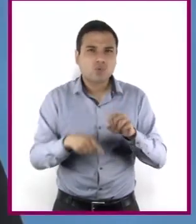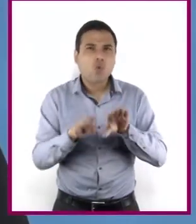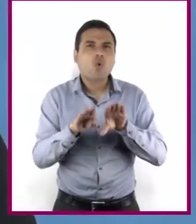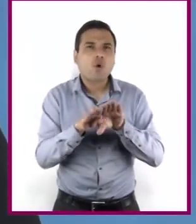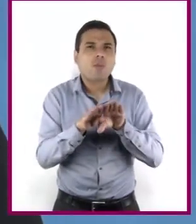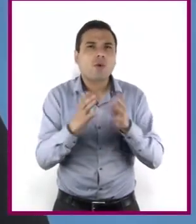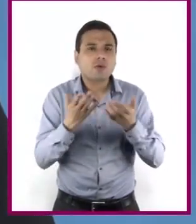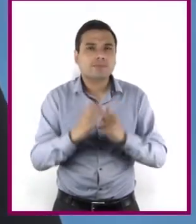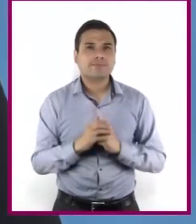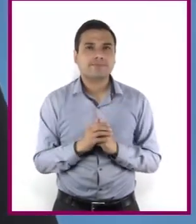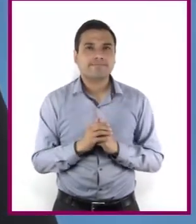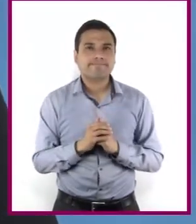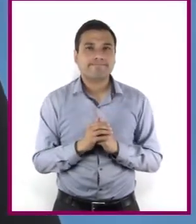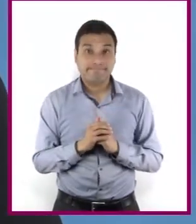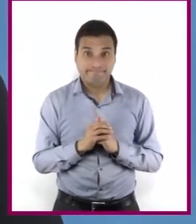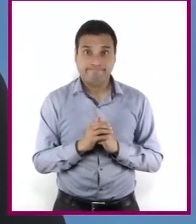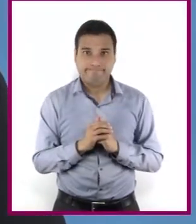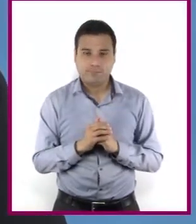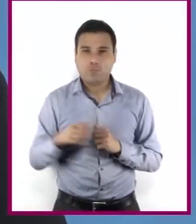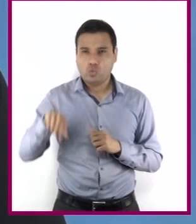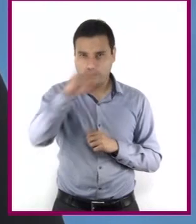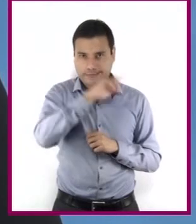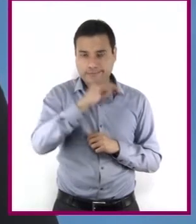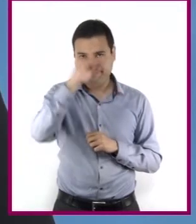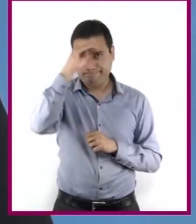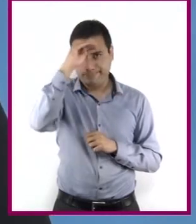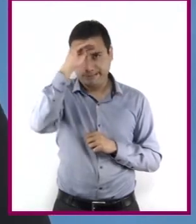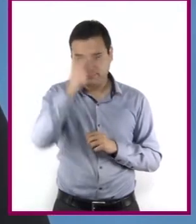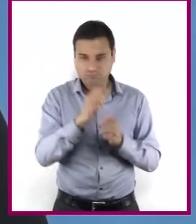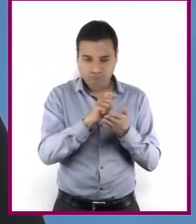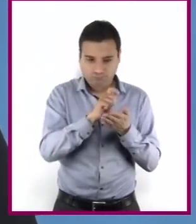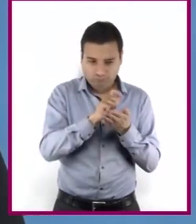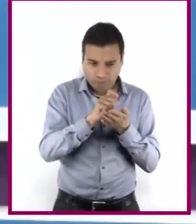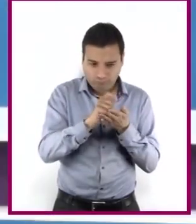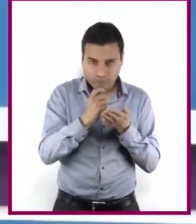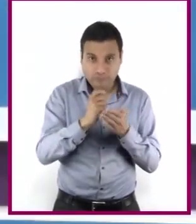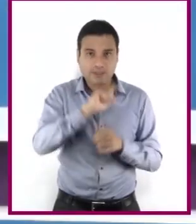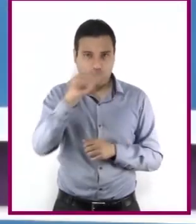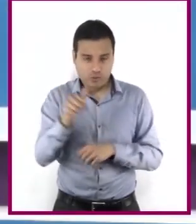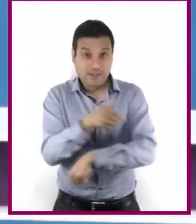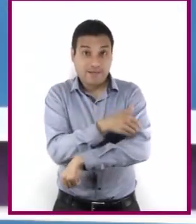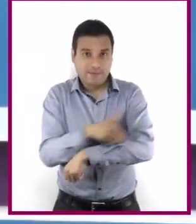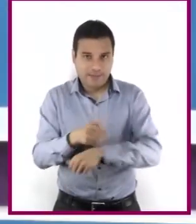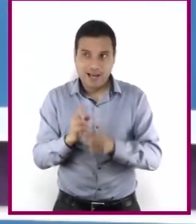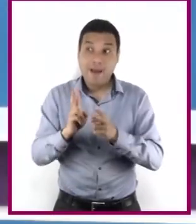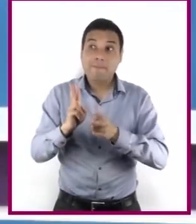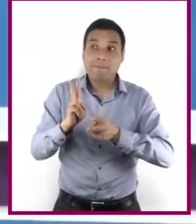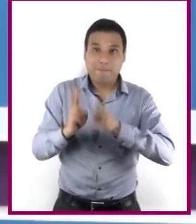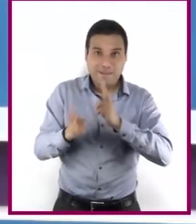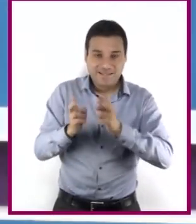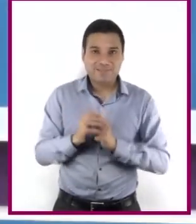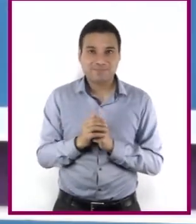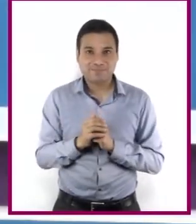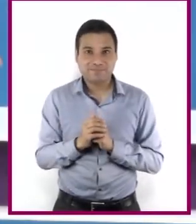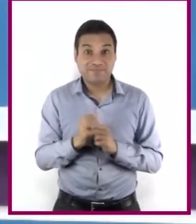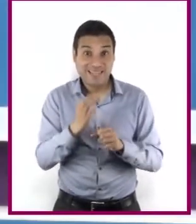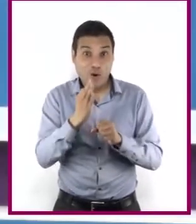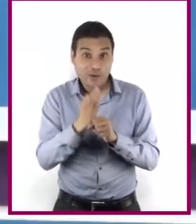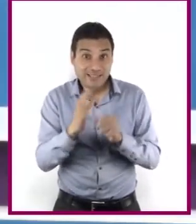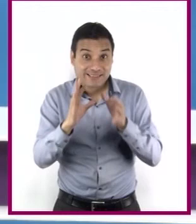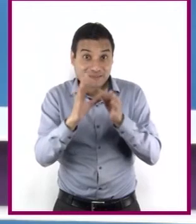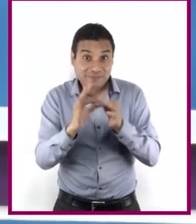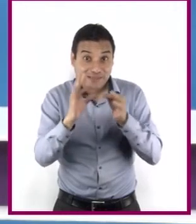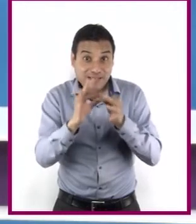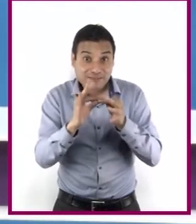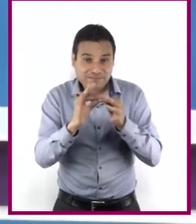entorno? Reflexionen y compartan sus ideas con algún familiar. Después de lo revisado hasta el momento, ya